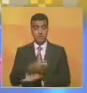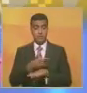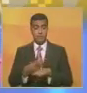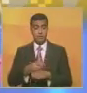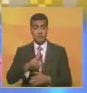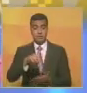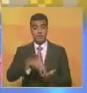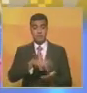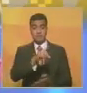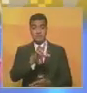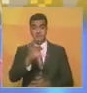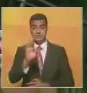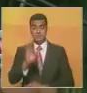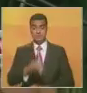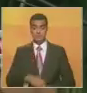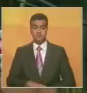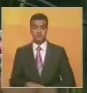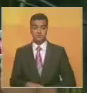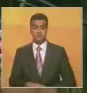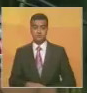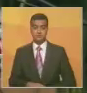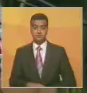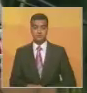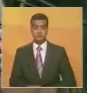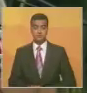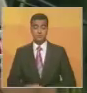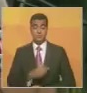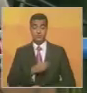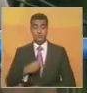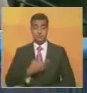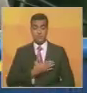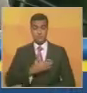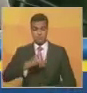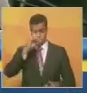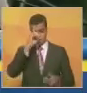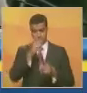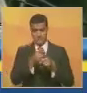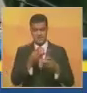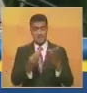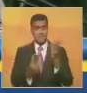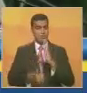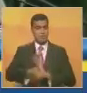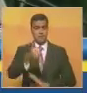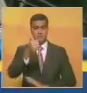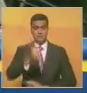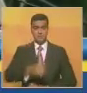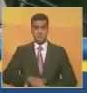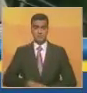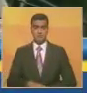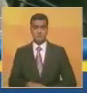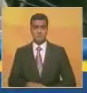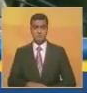el 2019. Quiero que nos impongamos una meta muy alta,